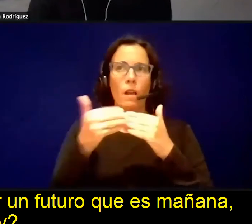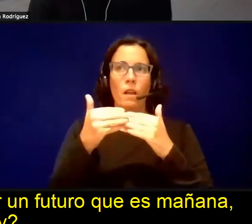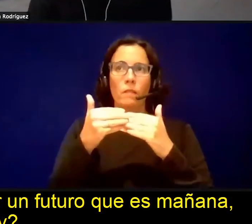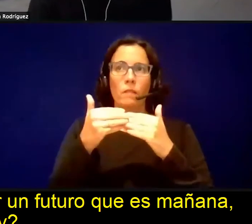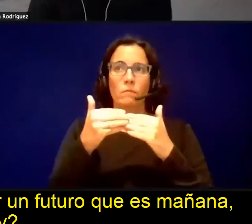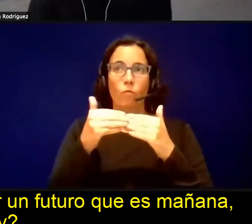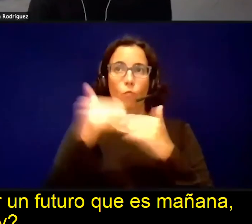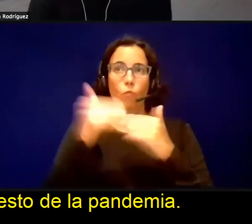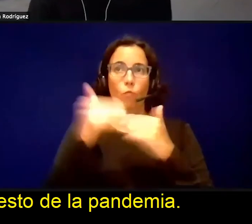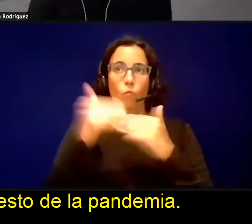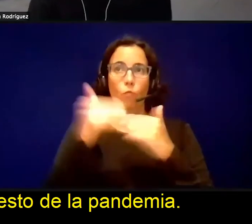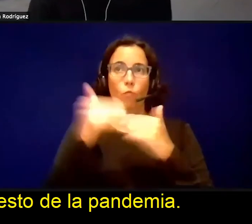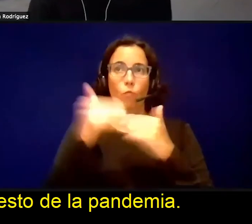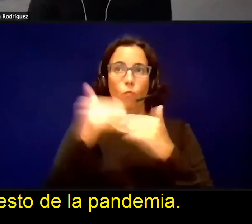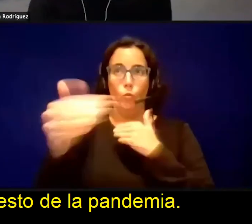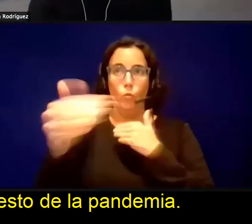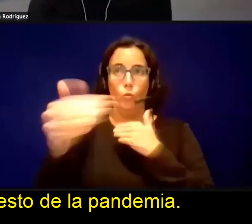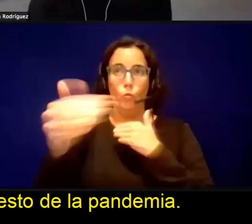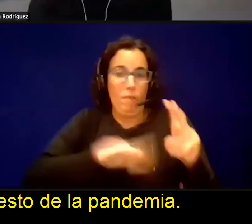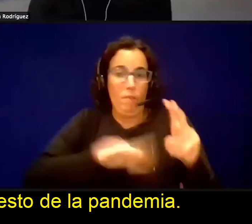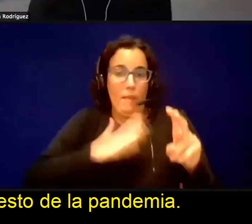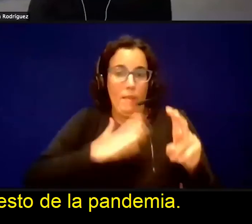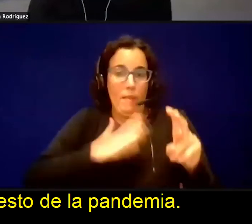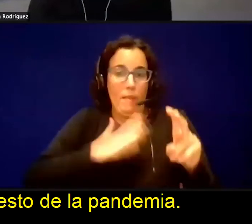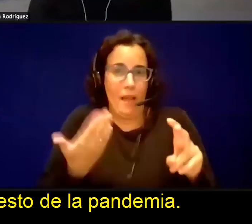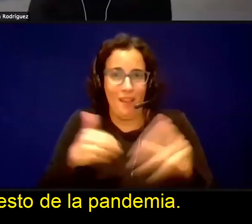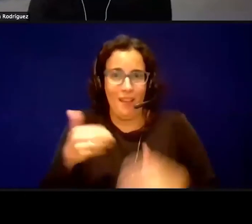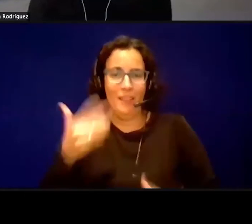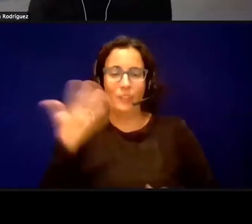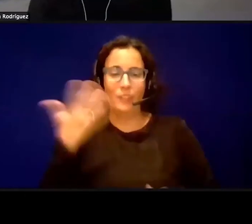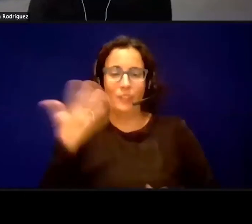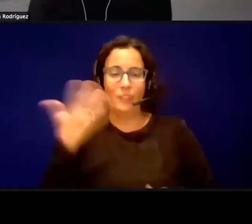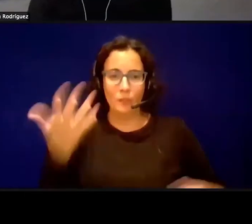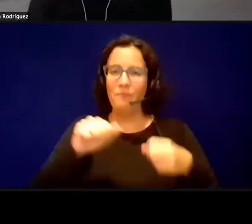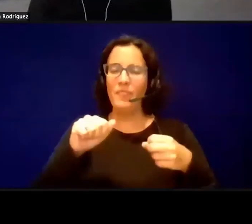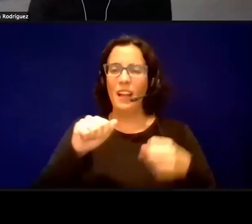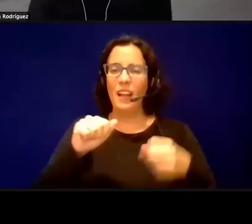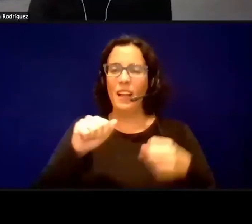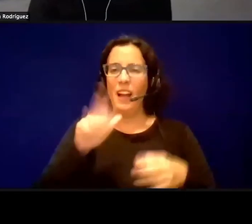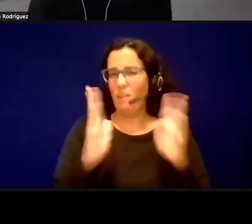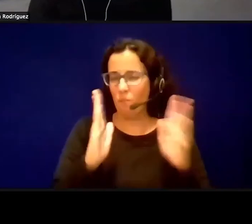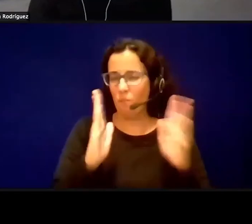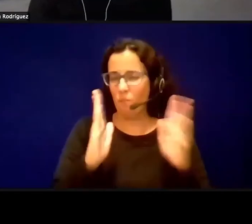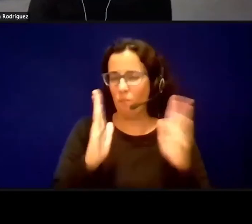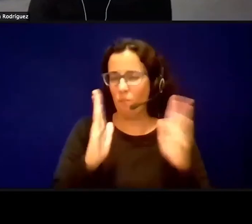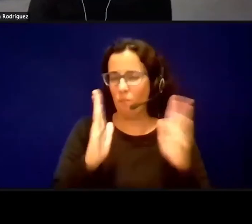decir, una vez que pasemos toda esta mala pesadilla de la pandemia, ¿no?